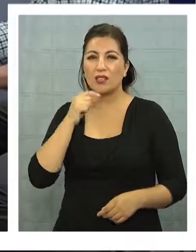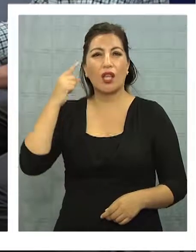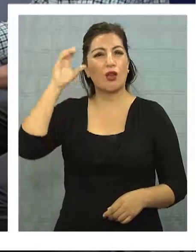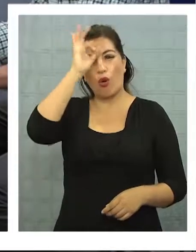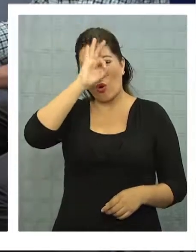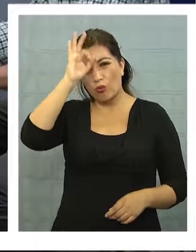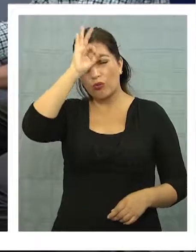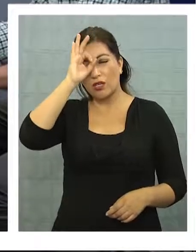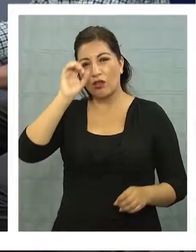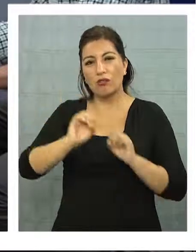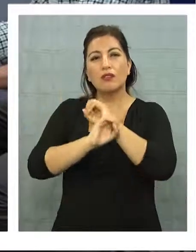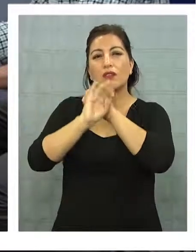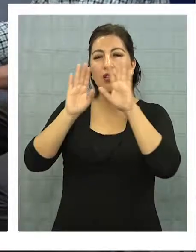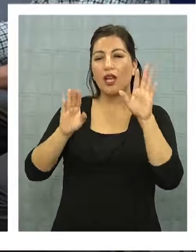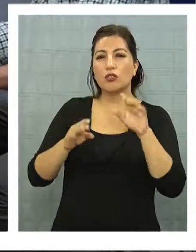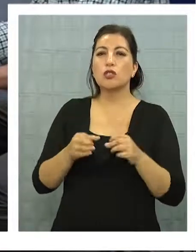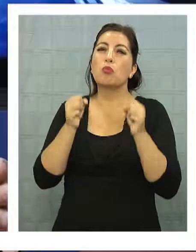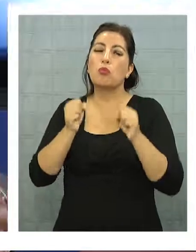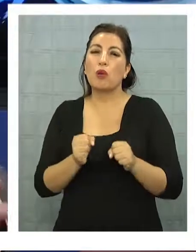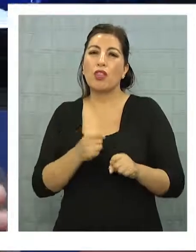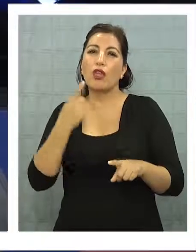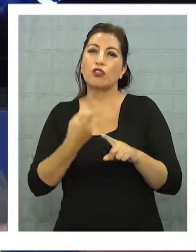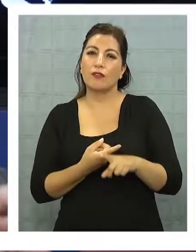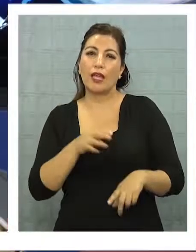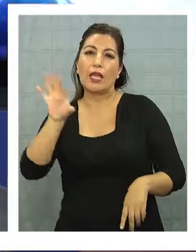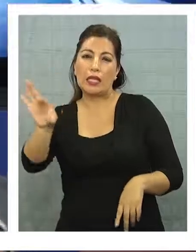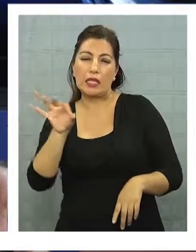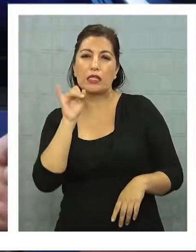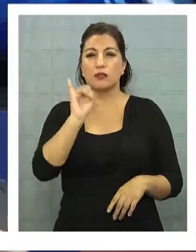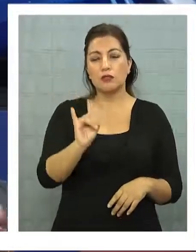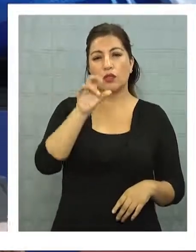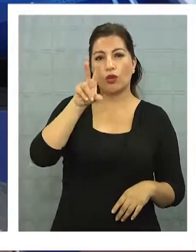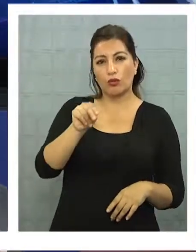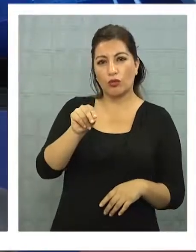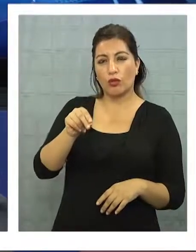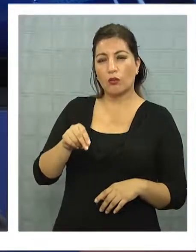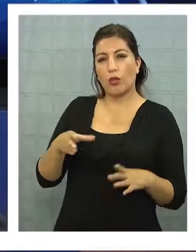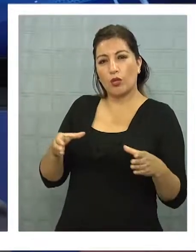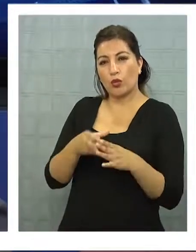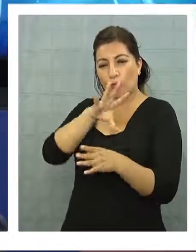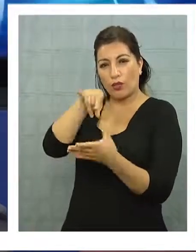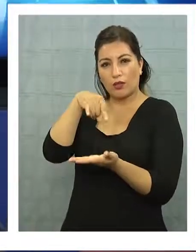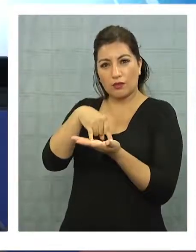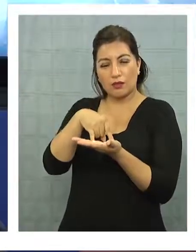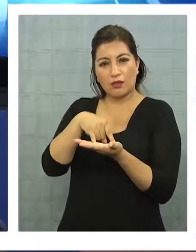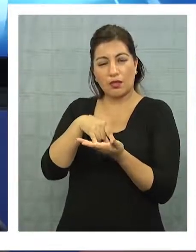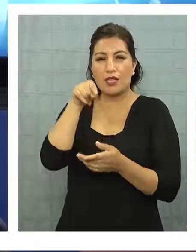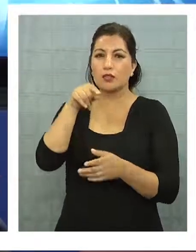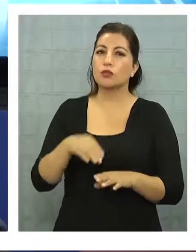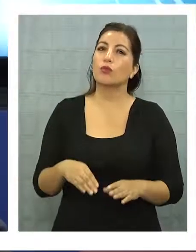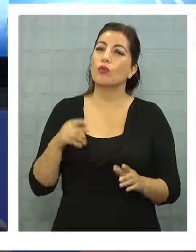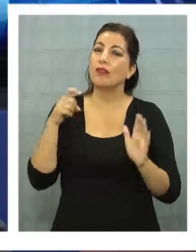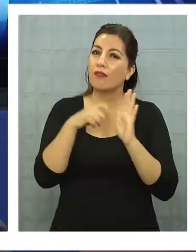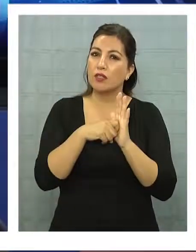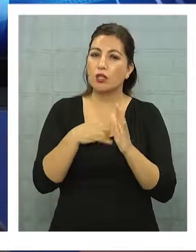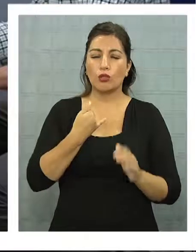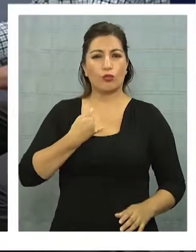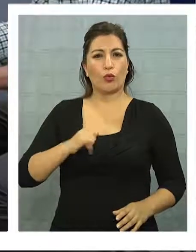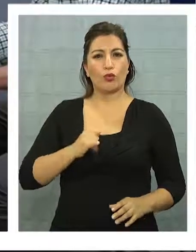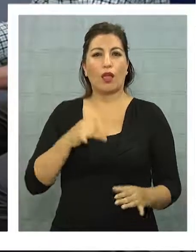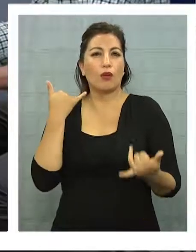plazos parlamentarios. Es un gesto para la galería. Claro, que llevan la firma de parlamentarios que llevan 25 años, o 30 años, o 30 años en los cargos. Pero ciertamente eso es